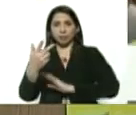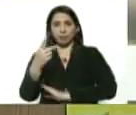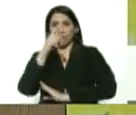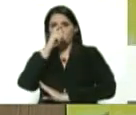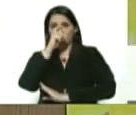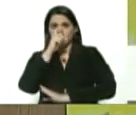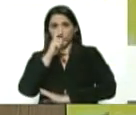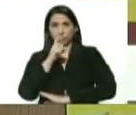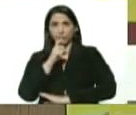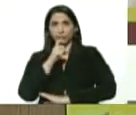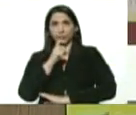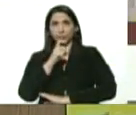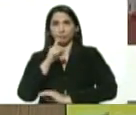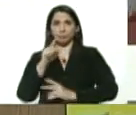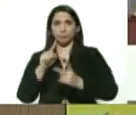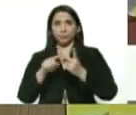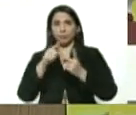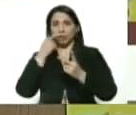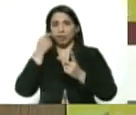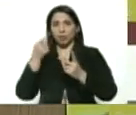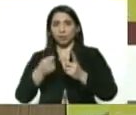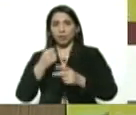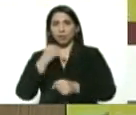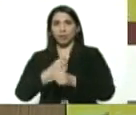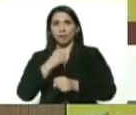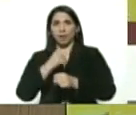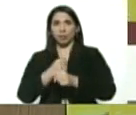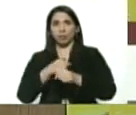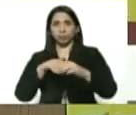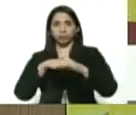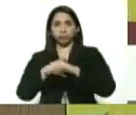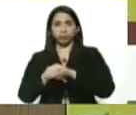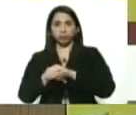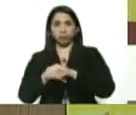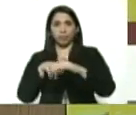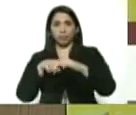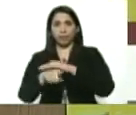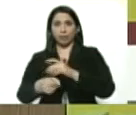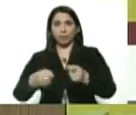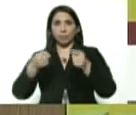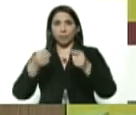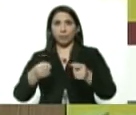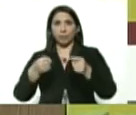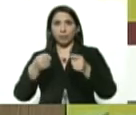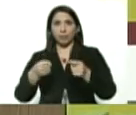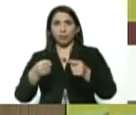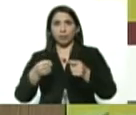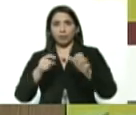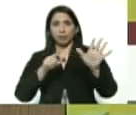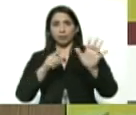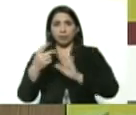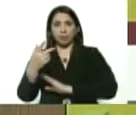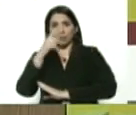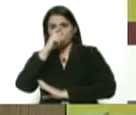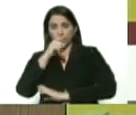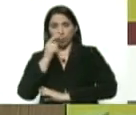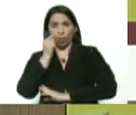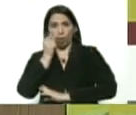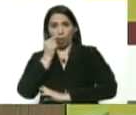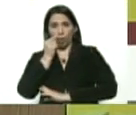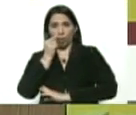y este señor de oficio zapatero perdone señor de 63 años la señora de